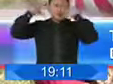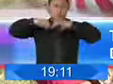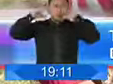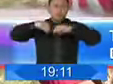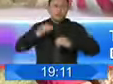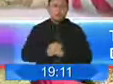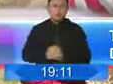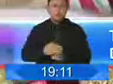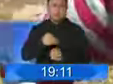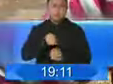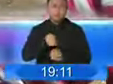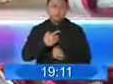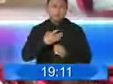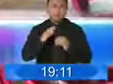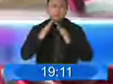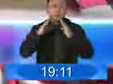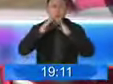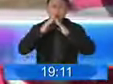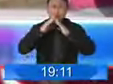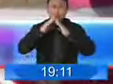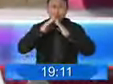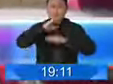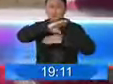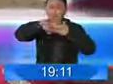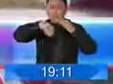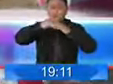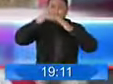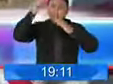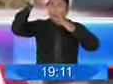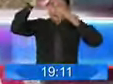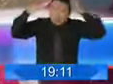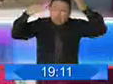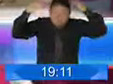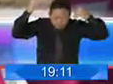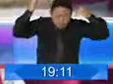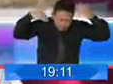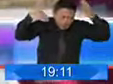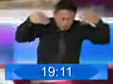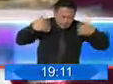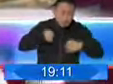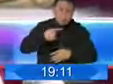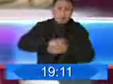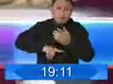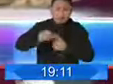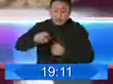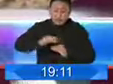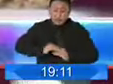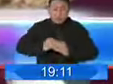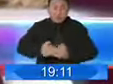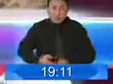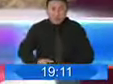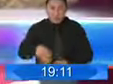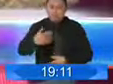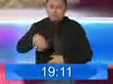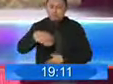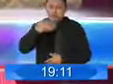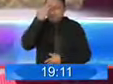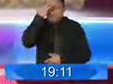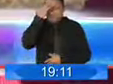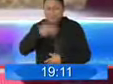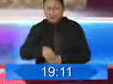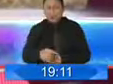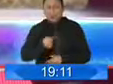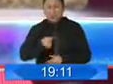Mi casita se caía todo encima mío, encima de mi hija que está embarazada. No